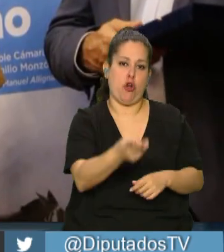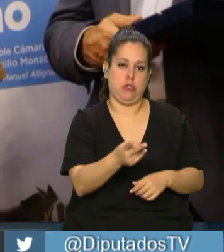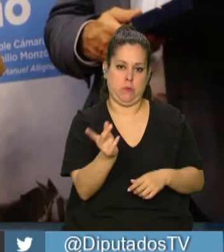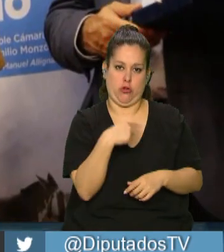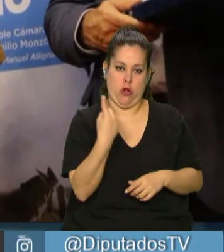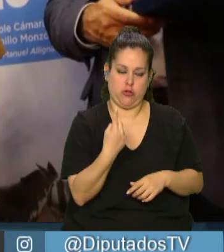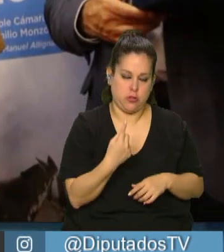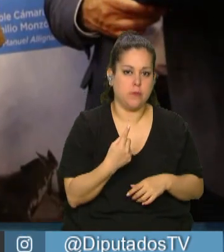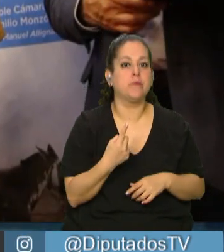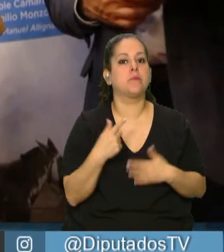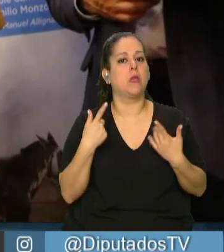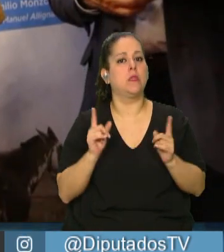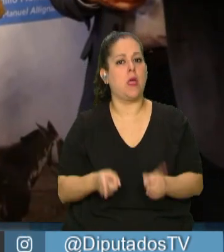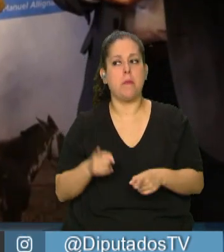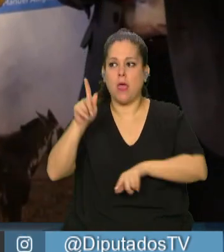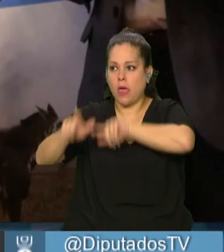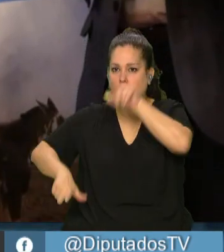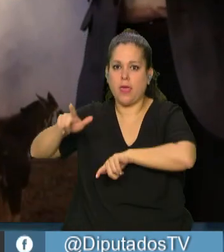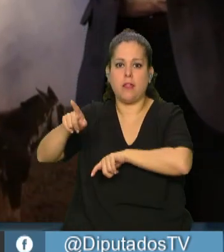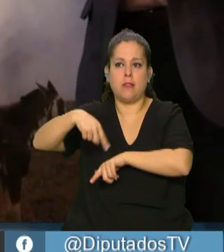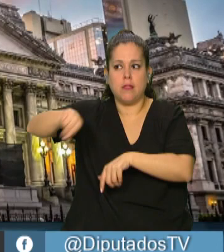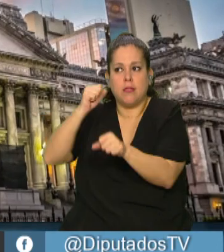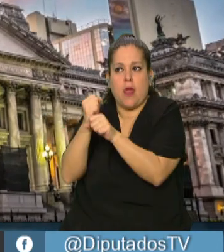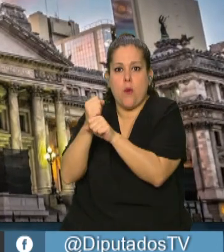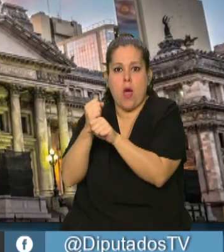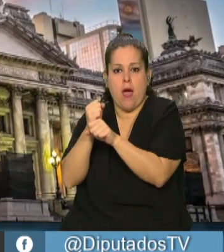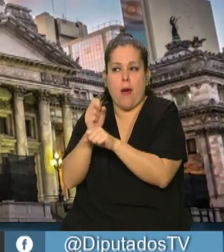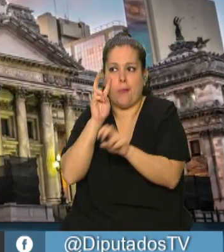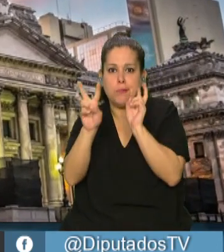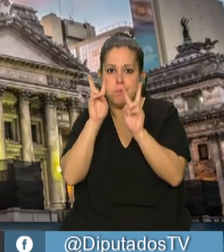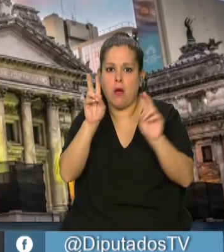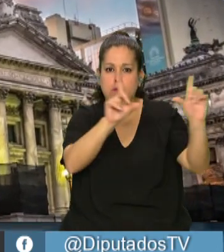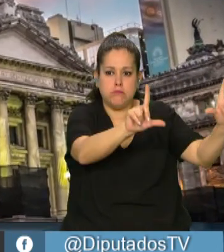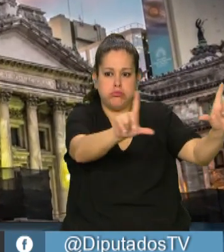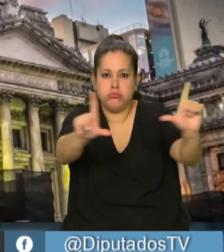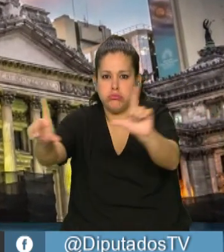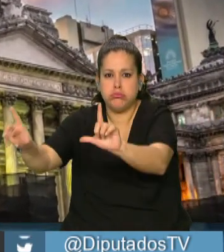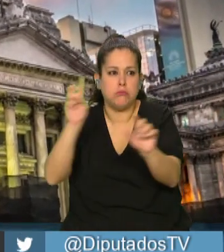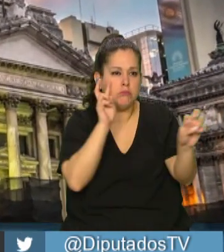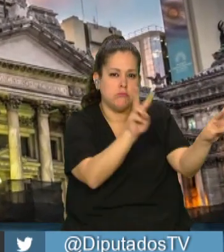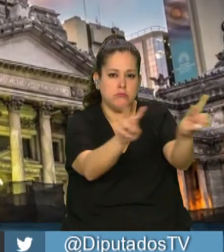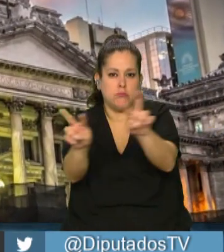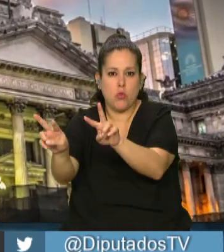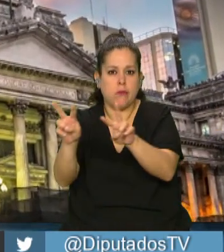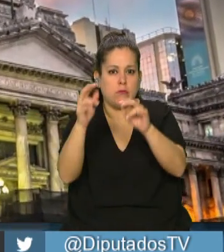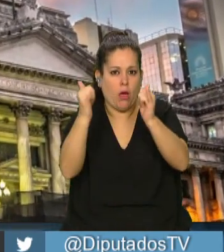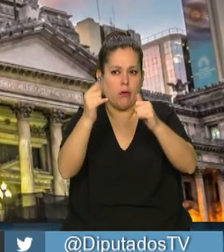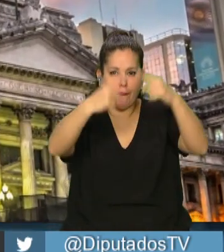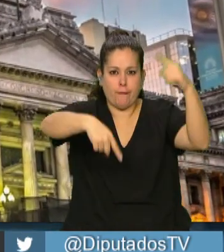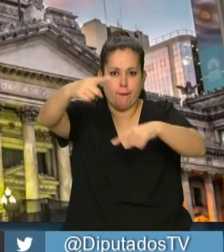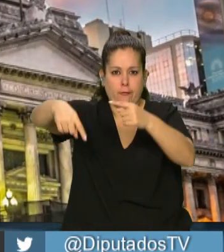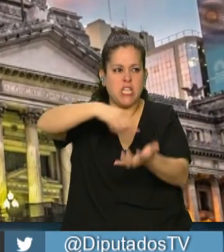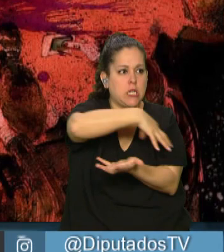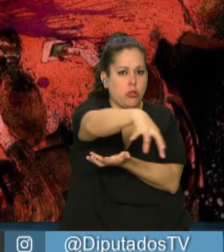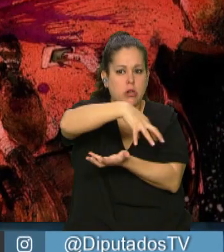interesante quienes estamos todos los días en la Cámara y circulamos por aquí, todas las muestras que hay en distintos sectores, no se concentra solo en un lugar, no está